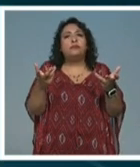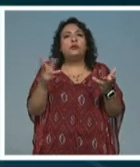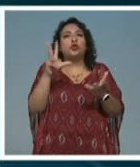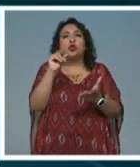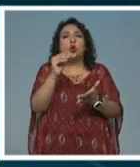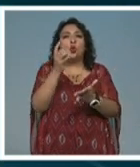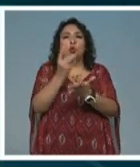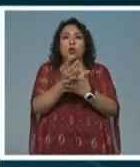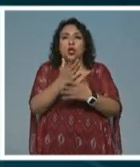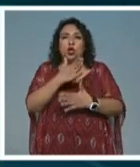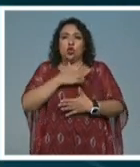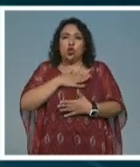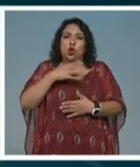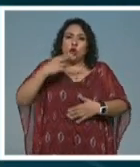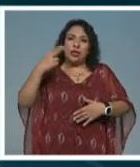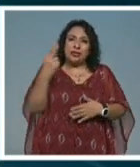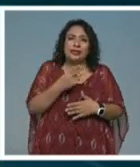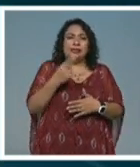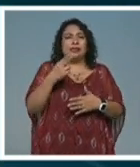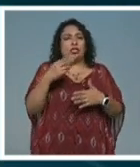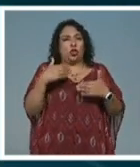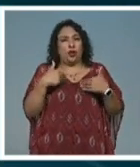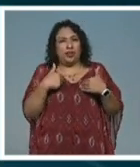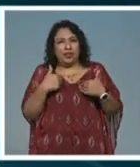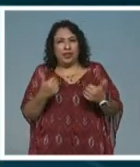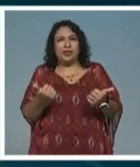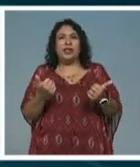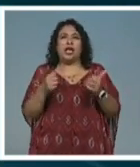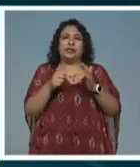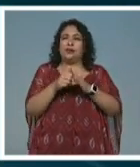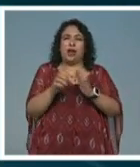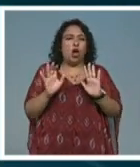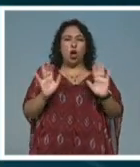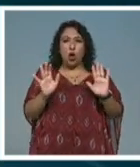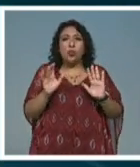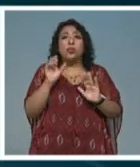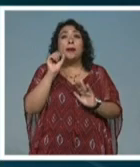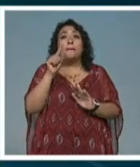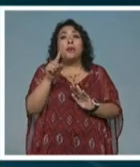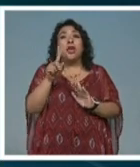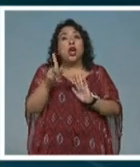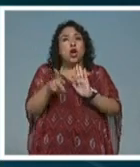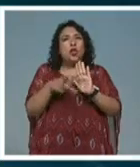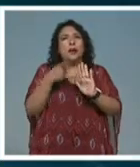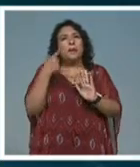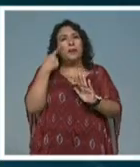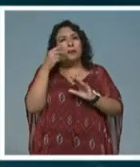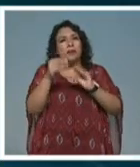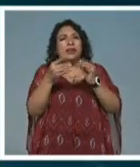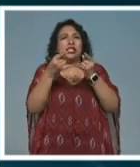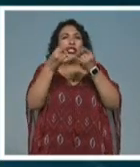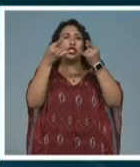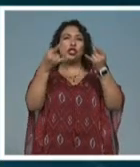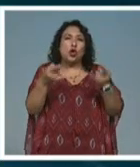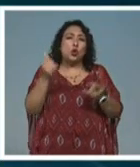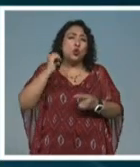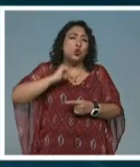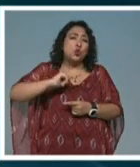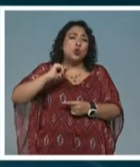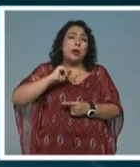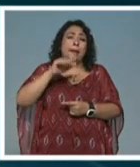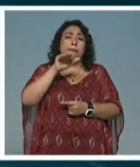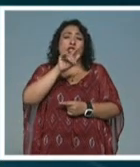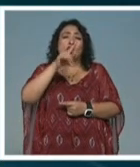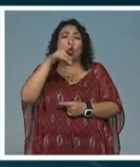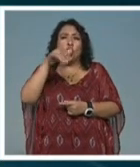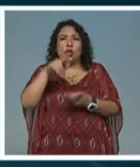mi necesidad de reinterpretar o desmitificar, sino de recrear una mitología o